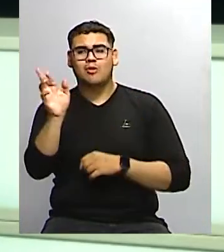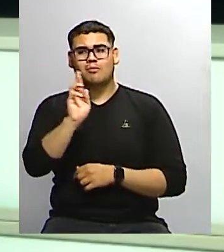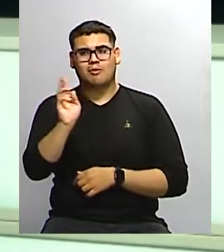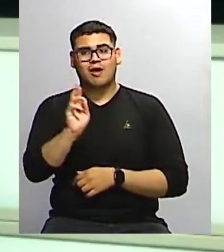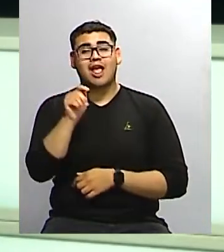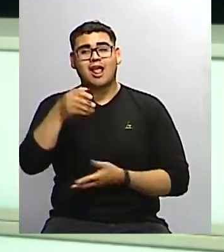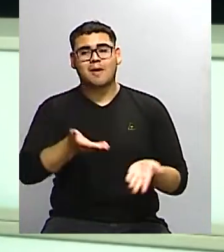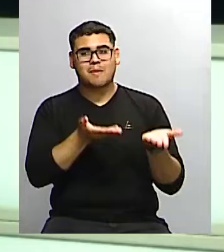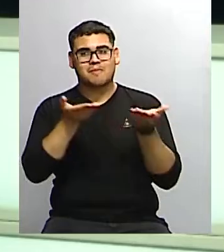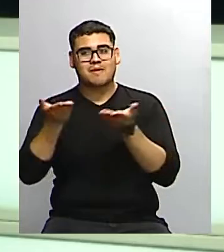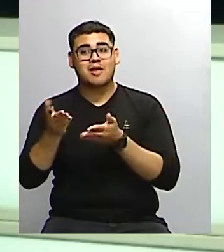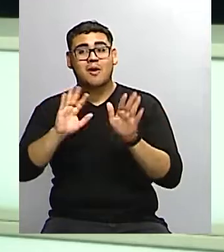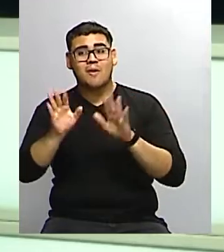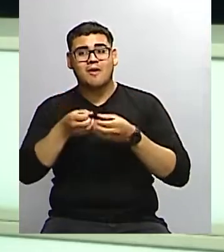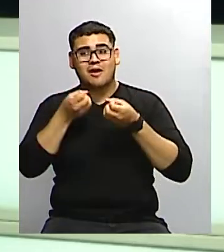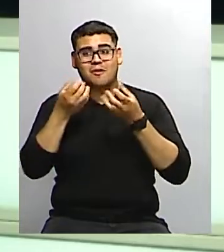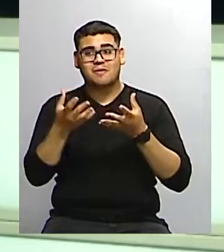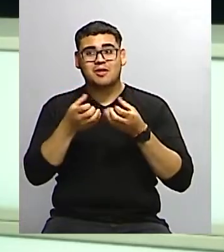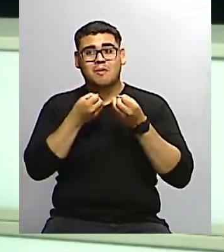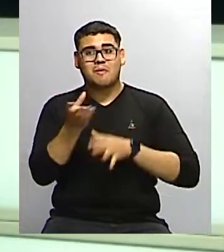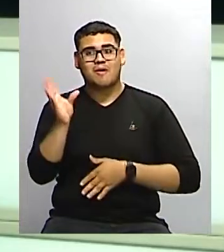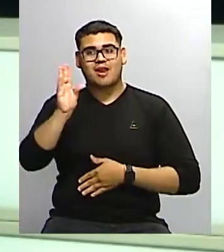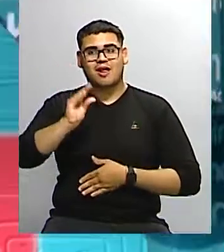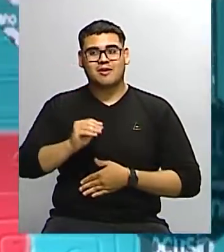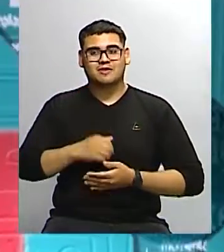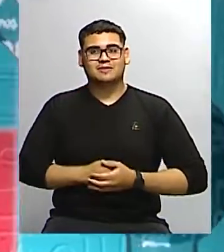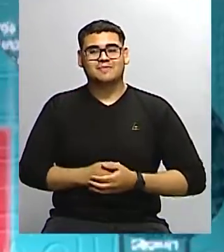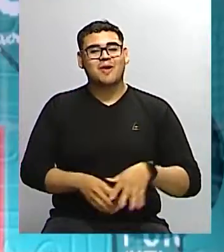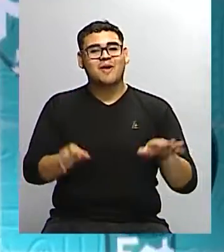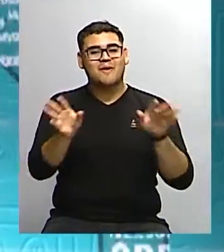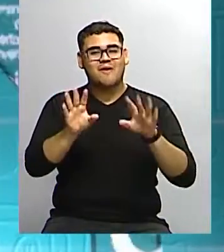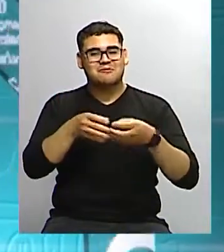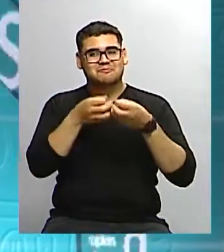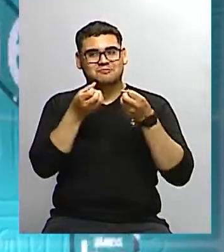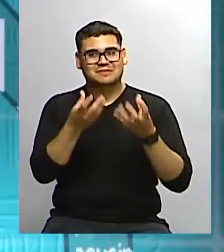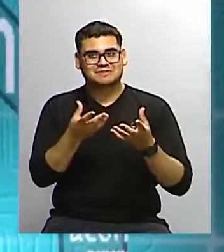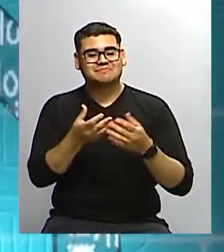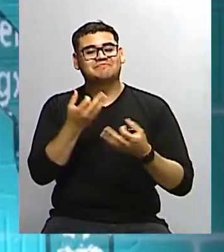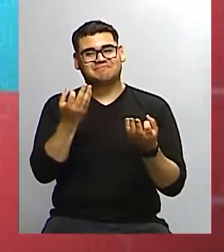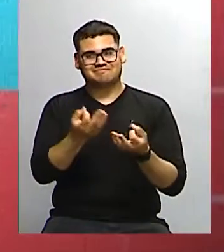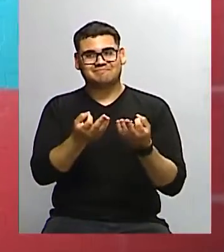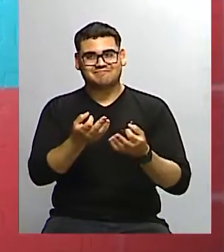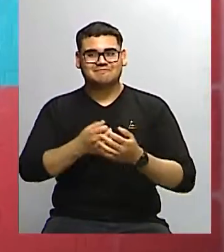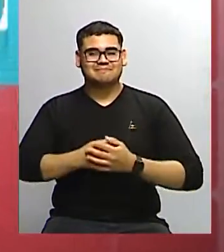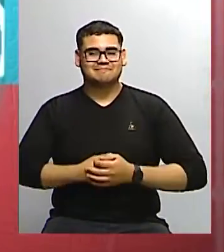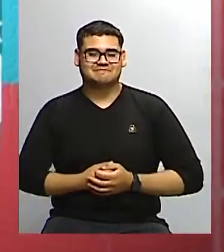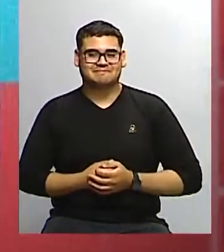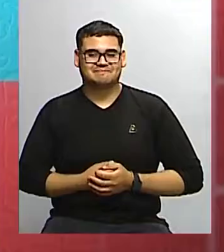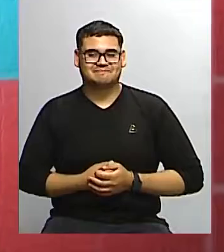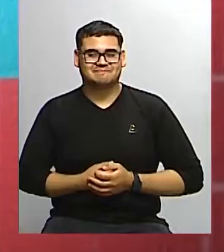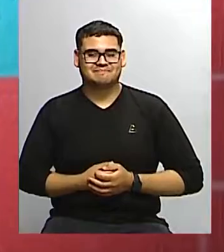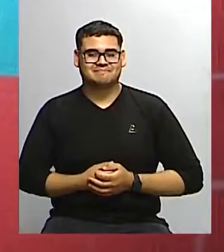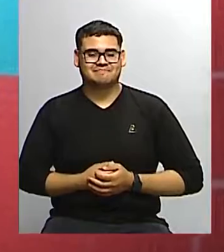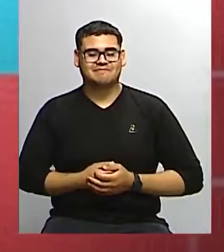la bienvenida. Doctor, ¿cómo le va? Buenas noches. Hola, ¿qué tal? ¿Cómo están? Muy bien. Bueno, queríamos repasar un